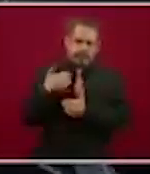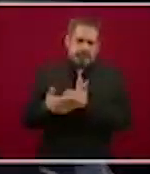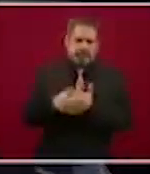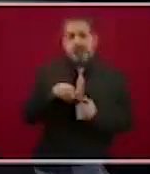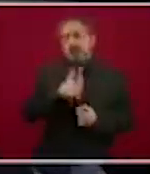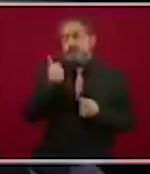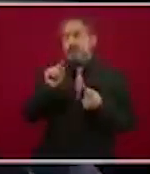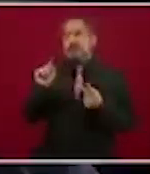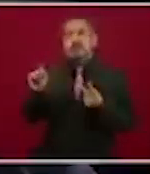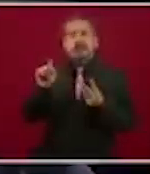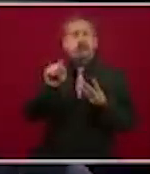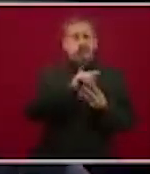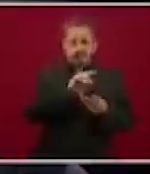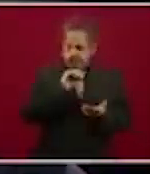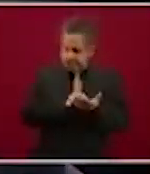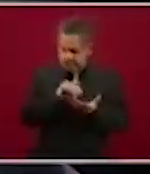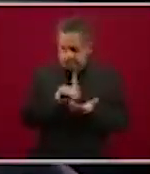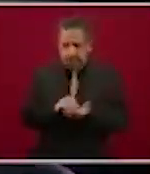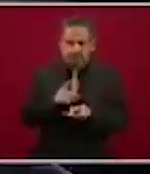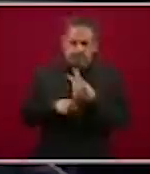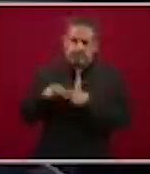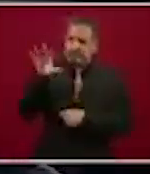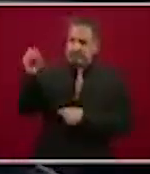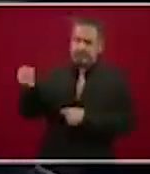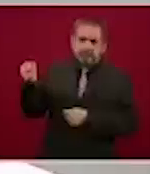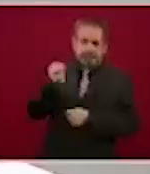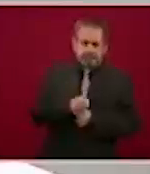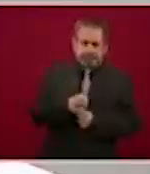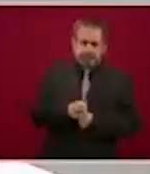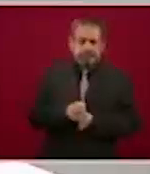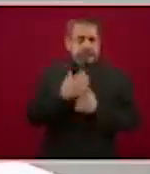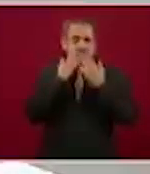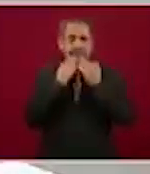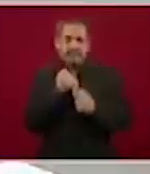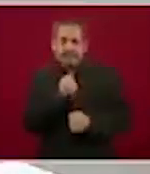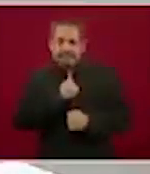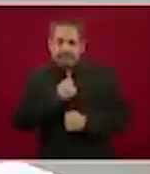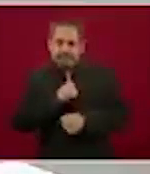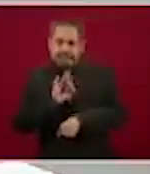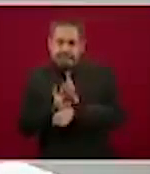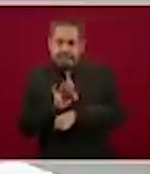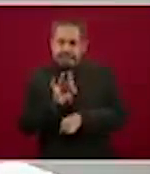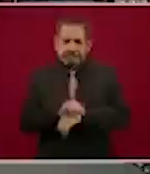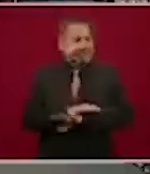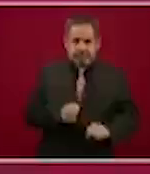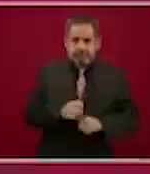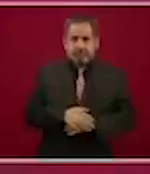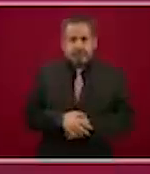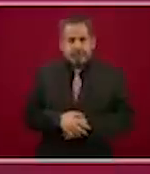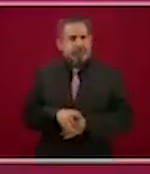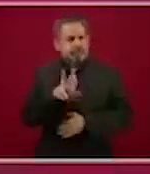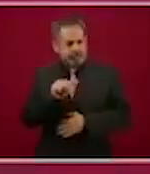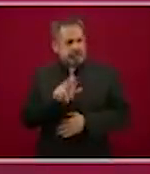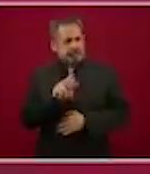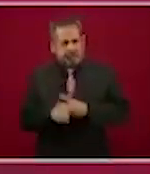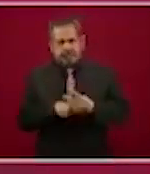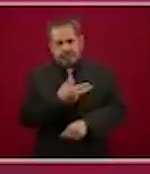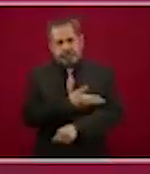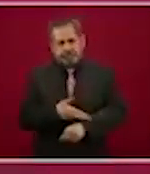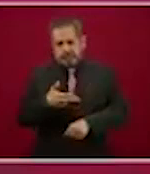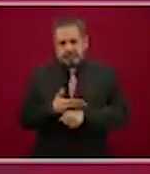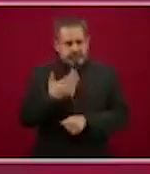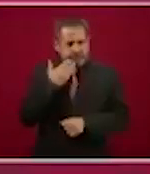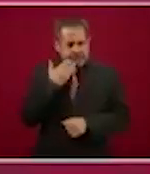de 10 mil millones de pesos a los gobiernos estatales de los recursos correspondientes a sus sistemas de salud que se sumarán a los